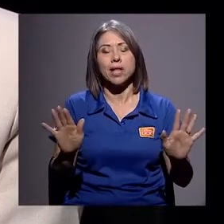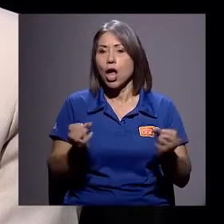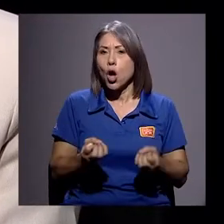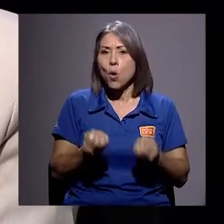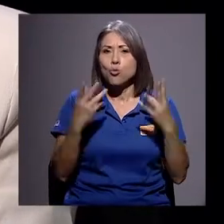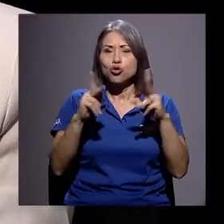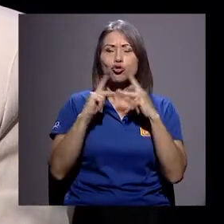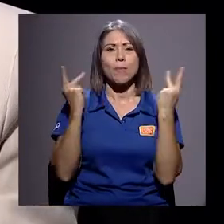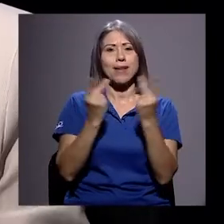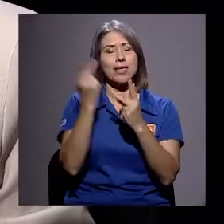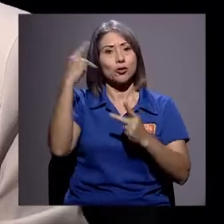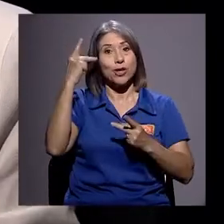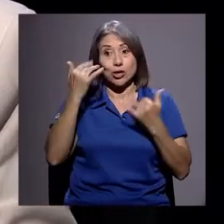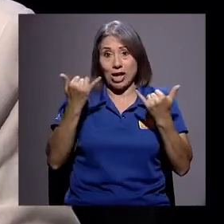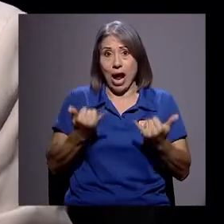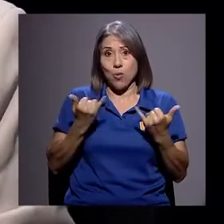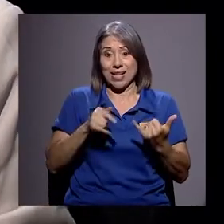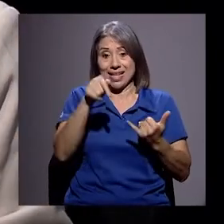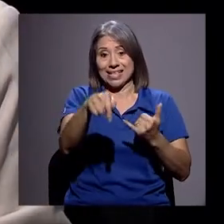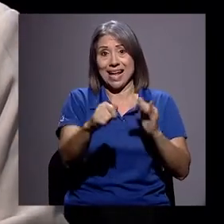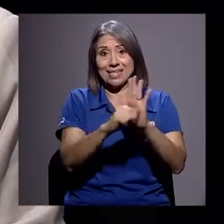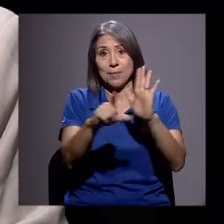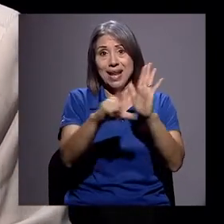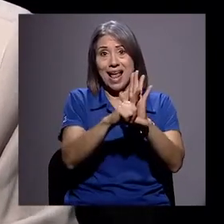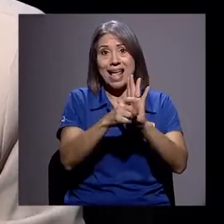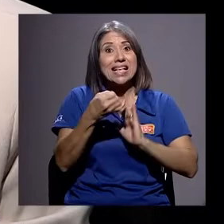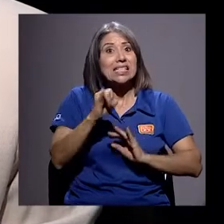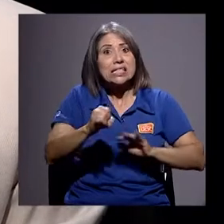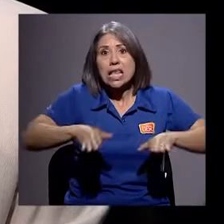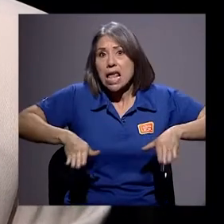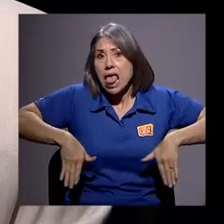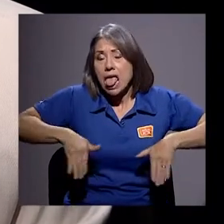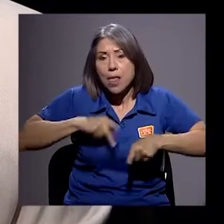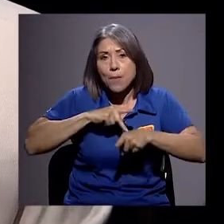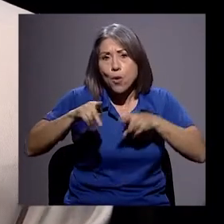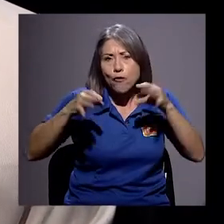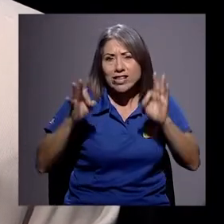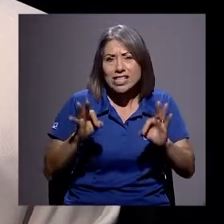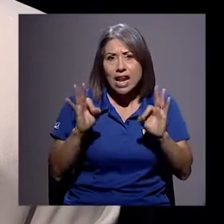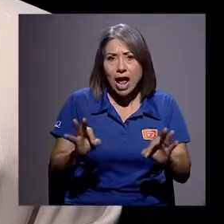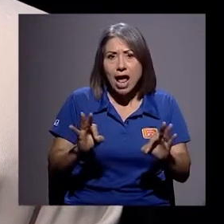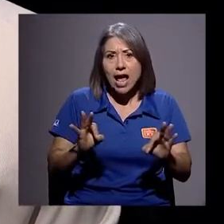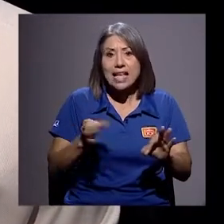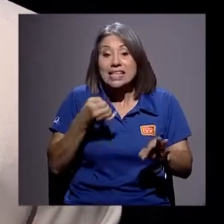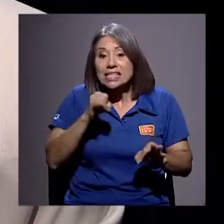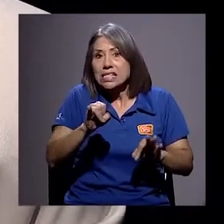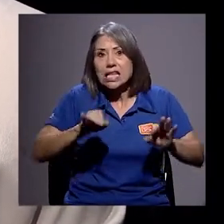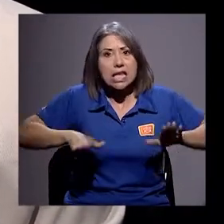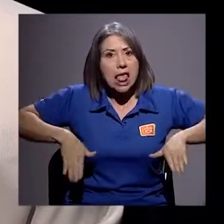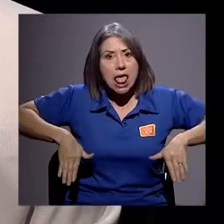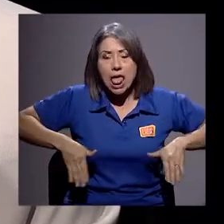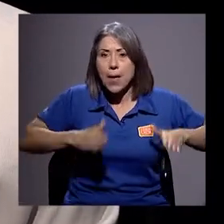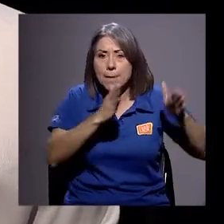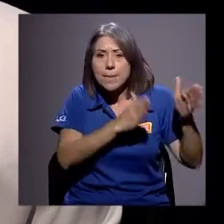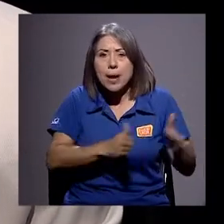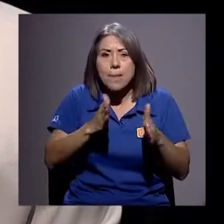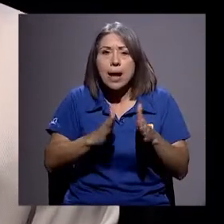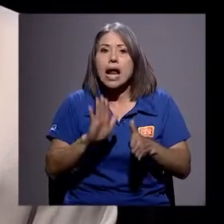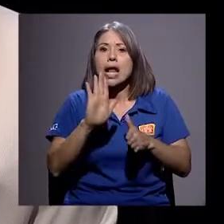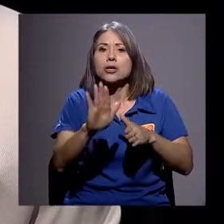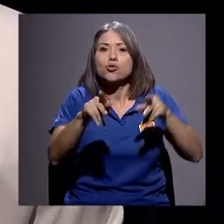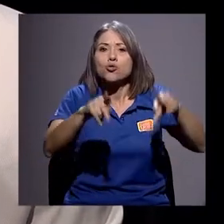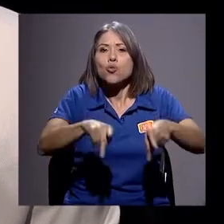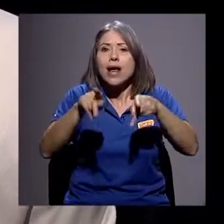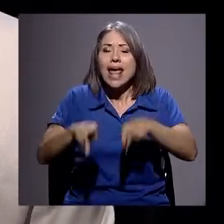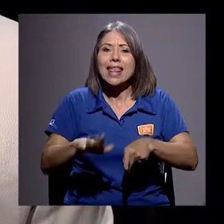legislativa si no comienzan a profesionalizarse si no comienzan parar a su gente a sus militantes a sus